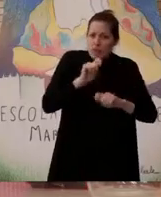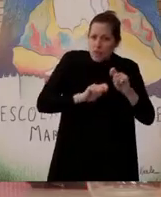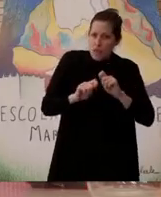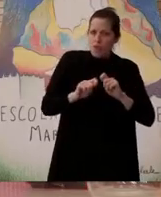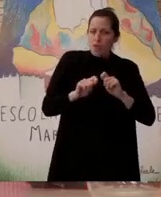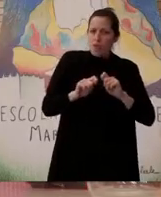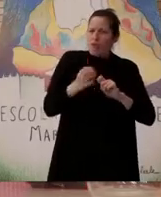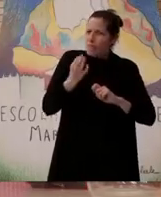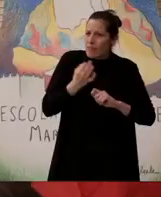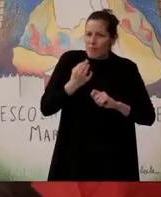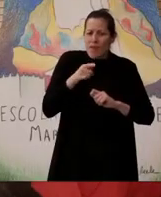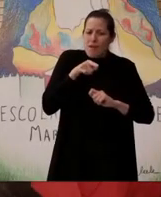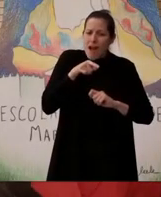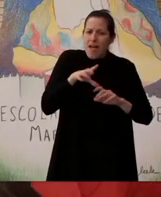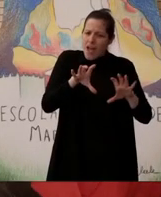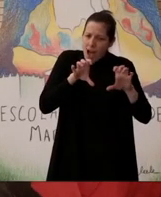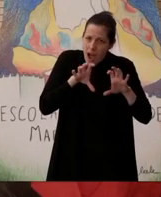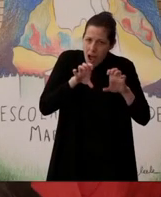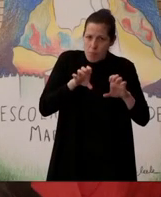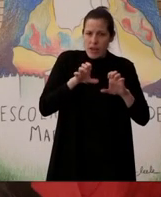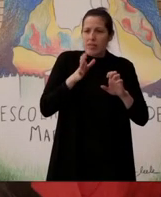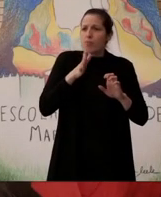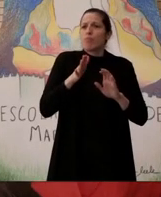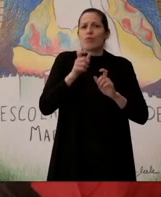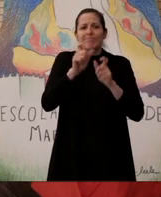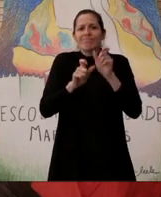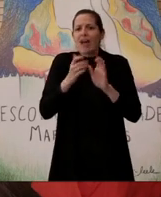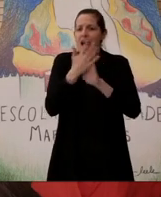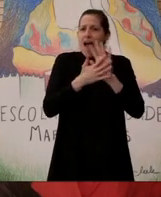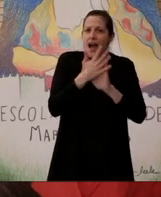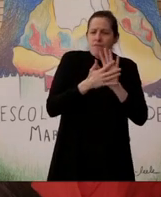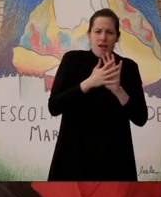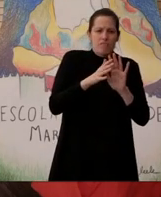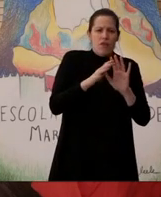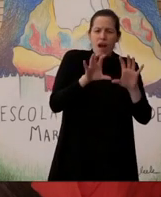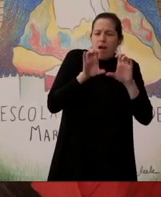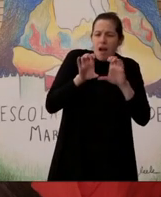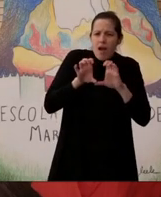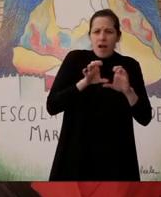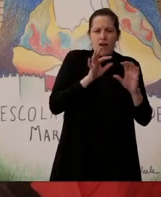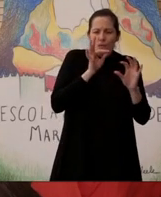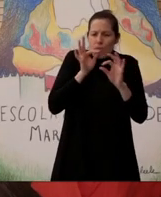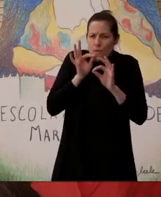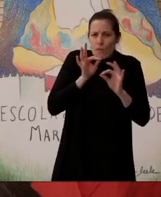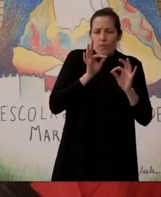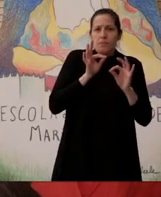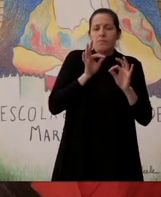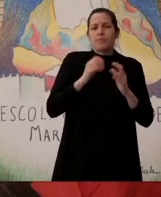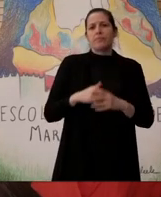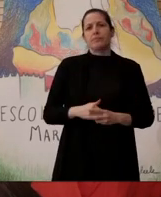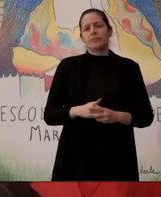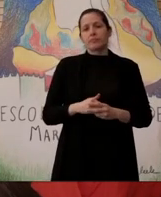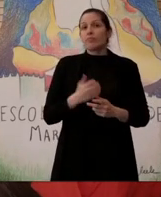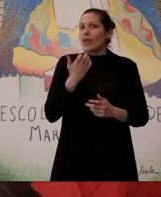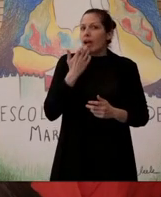así es cuanto aprendemos hablando con la gente cuánto aprendemos yo en la sociedad que se fundó la